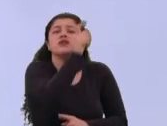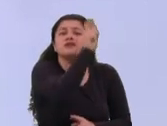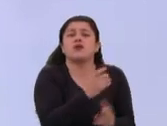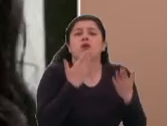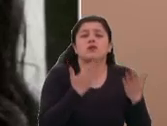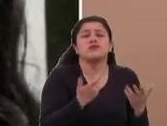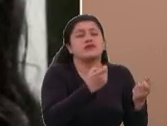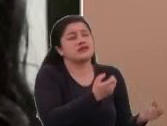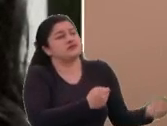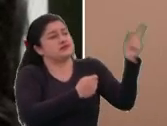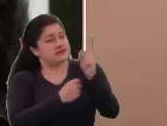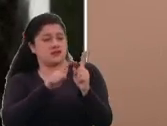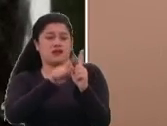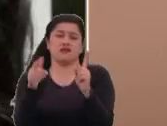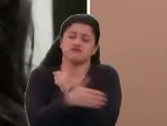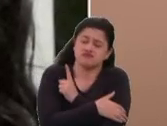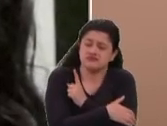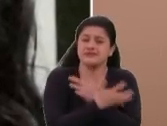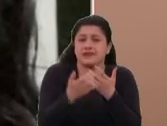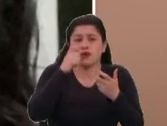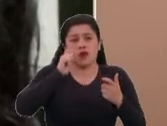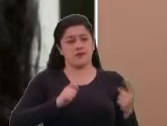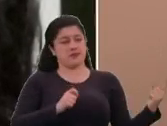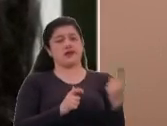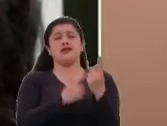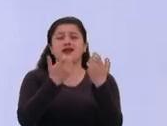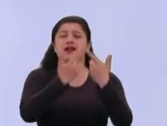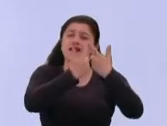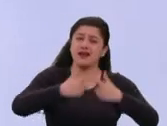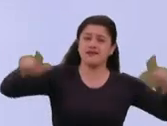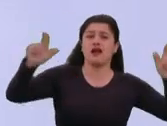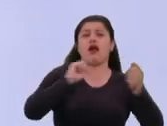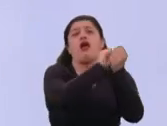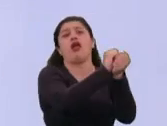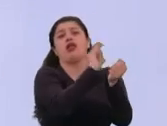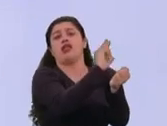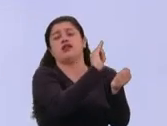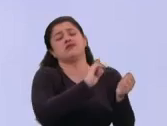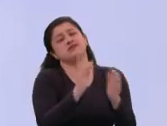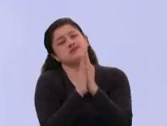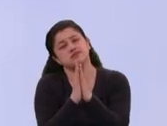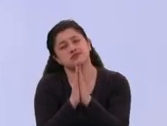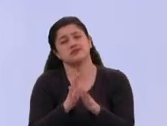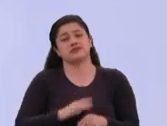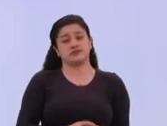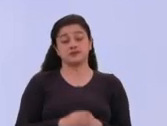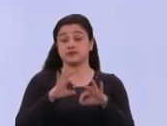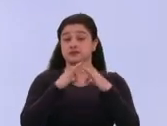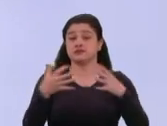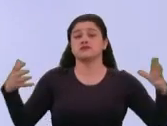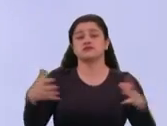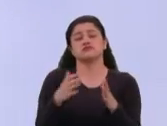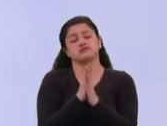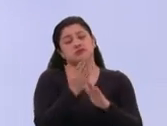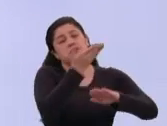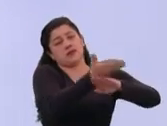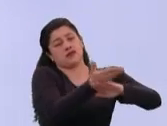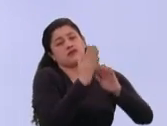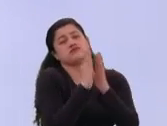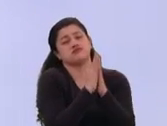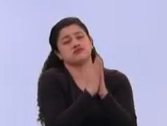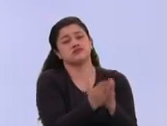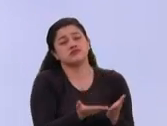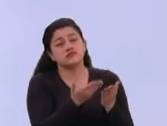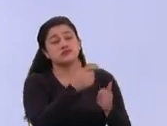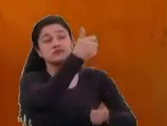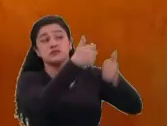de mi esposo, que le den la libertad. Les pido que por favor escuchen una familia que está de verdad sufriendo por no saber nada de